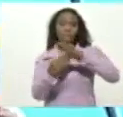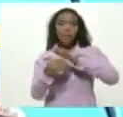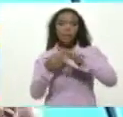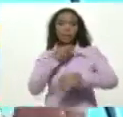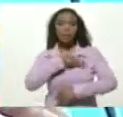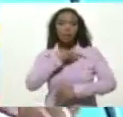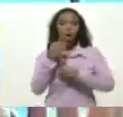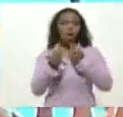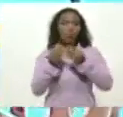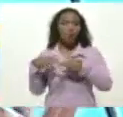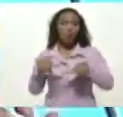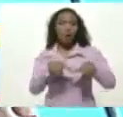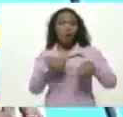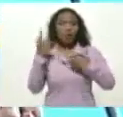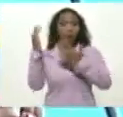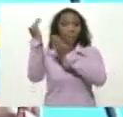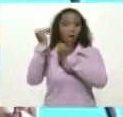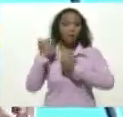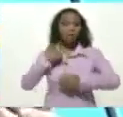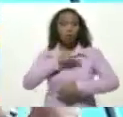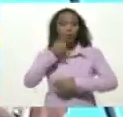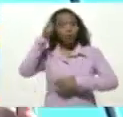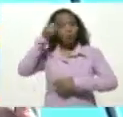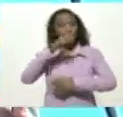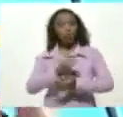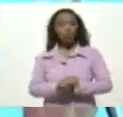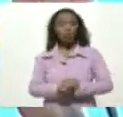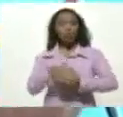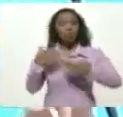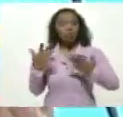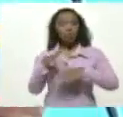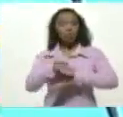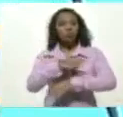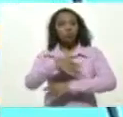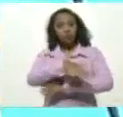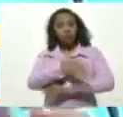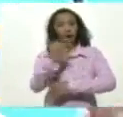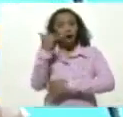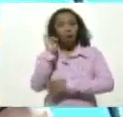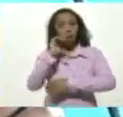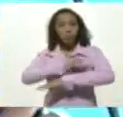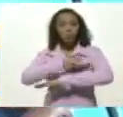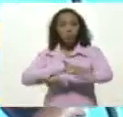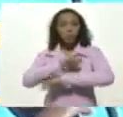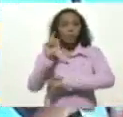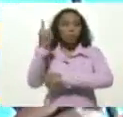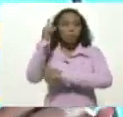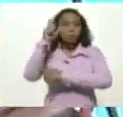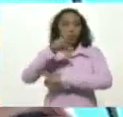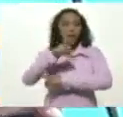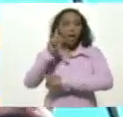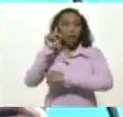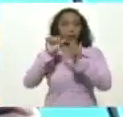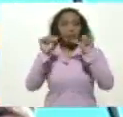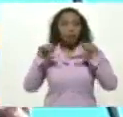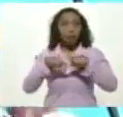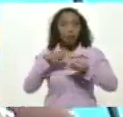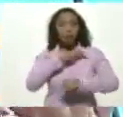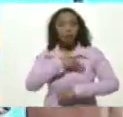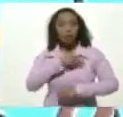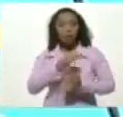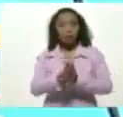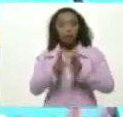como los espacios de esperanza de nuestro pueblo, en donde actúan en una primera instancia, por supuesto, el sistema de emisiones y grandes